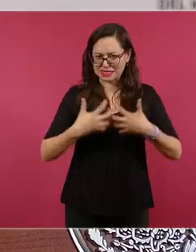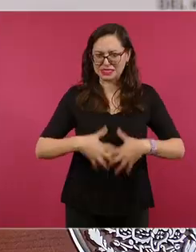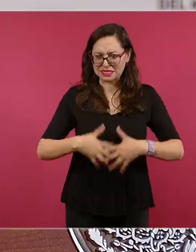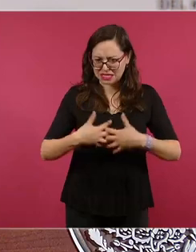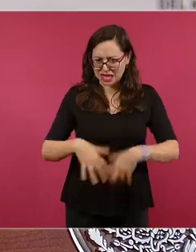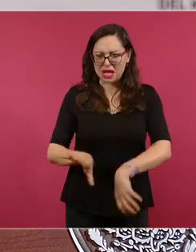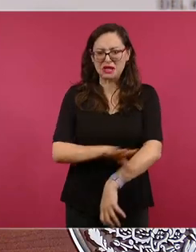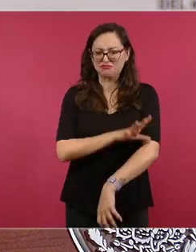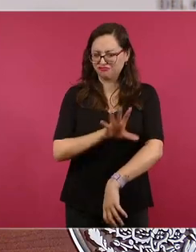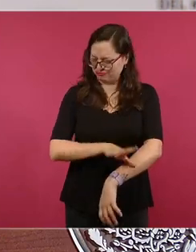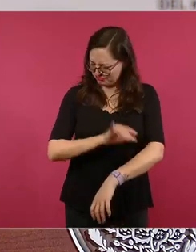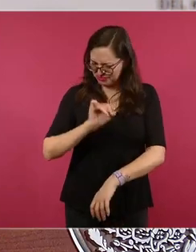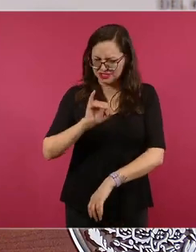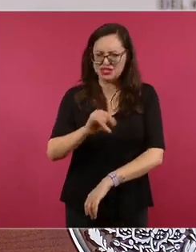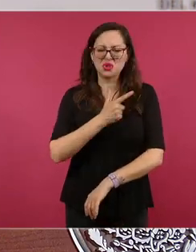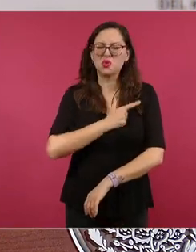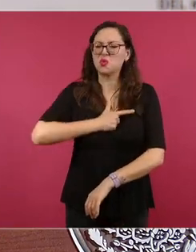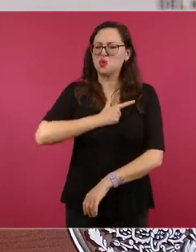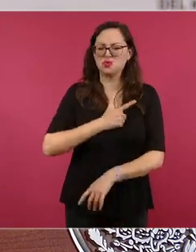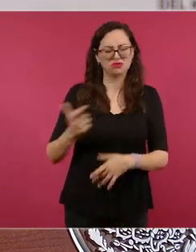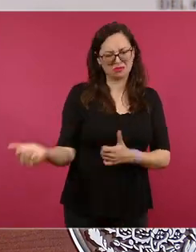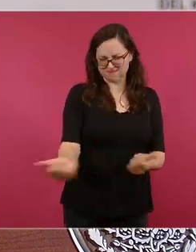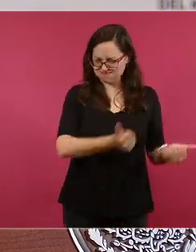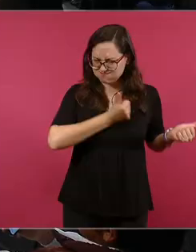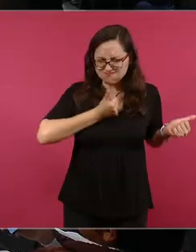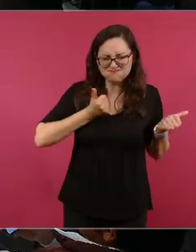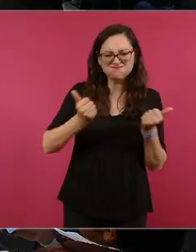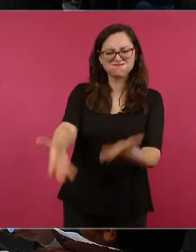plantas, ajá, se las conseguimos todas.